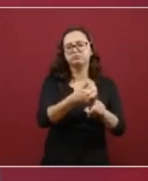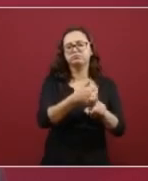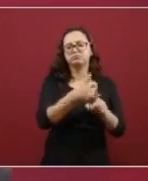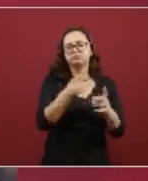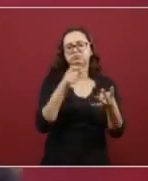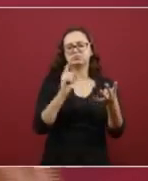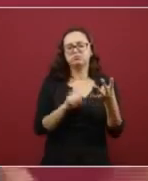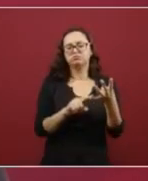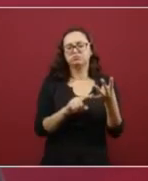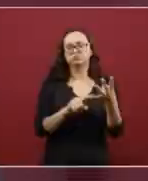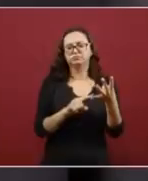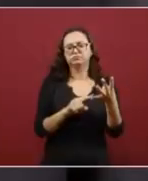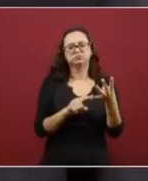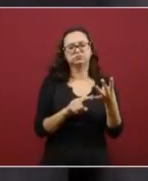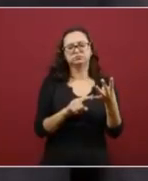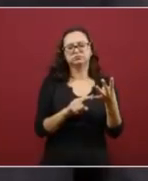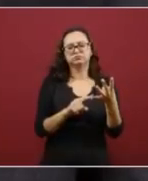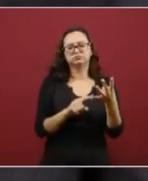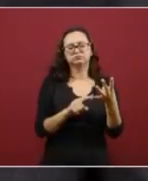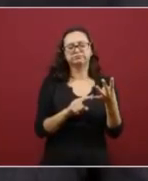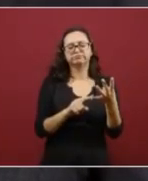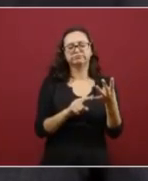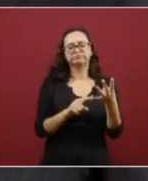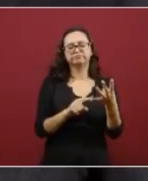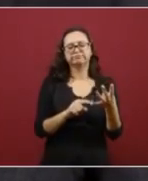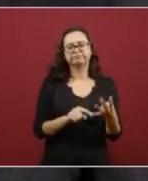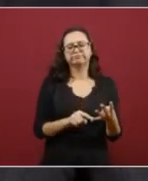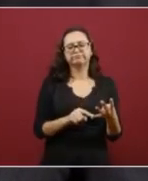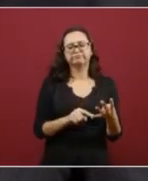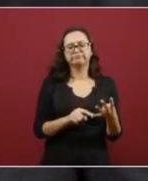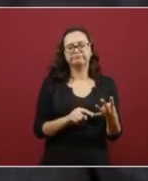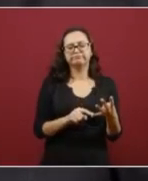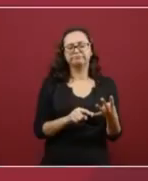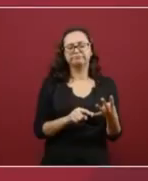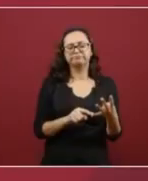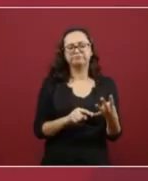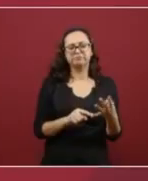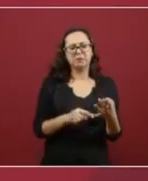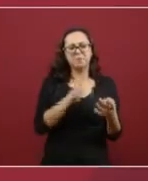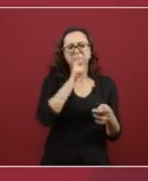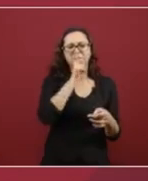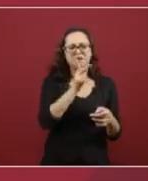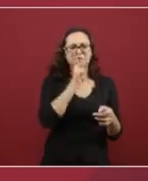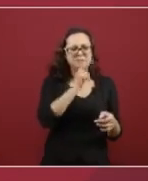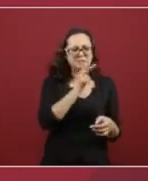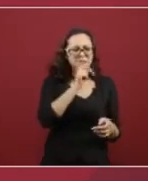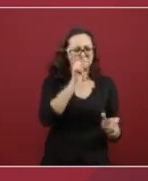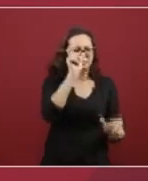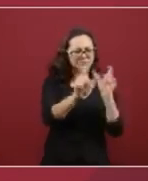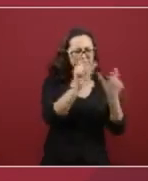y con esta terminología, ¿no?,